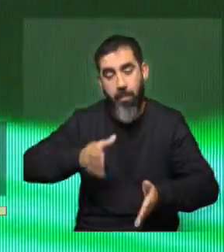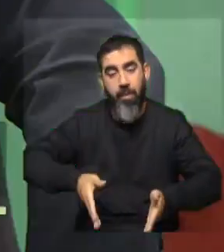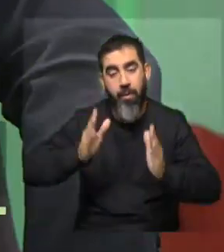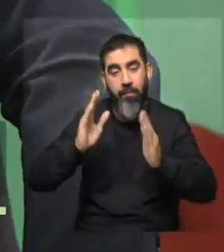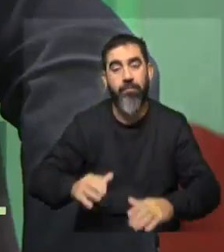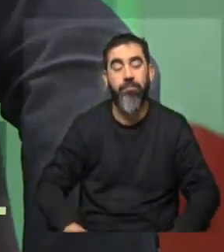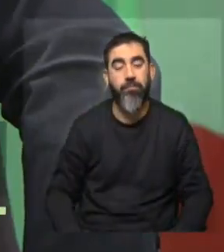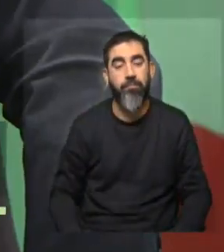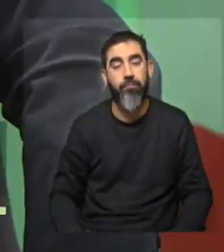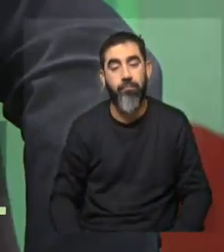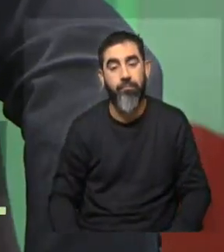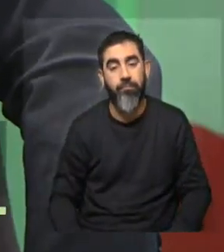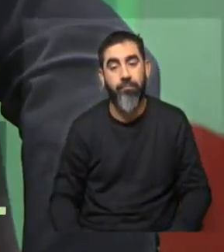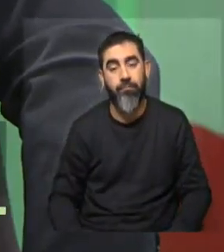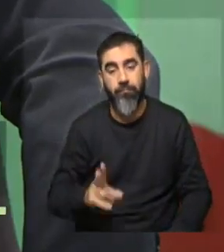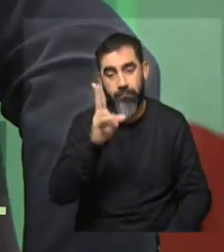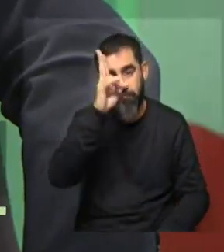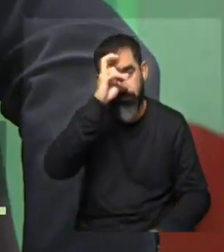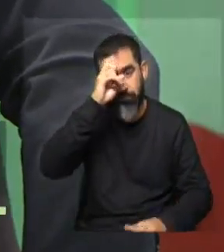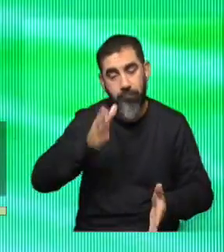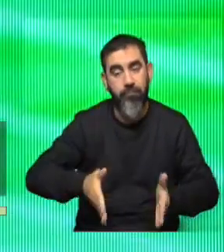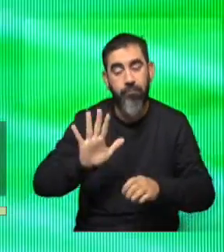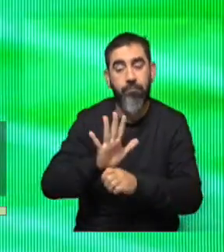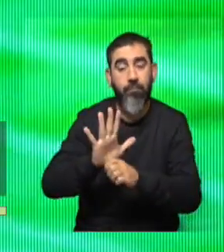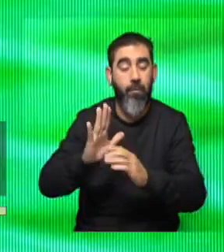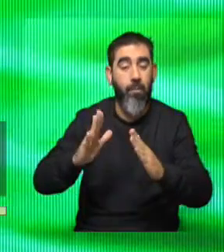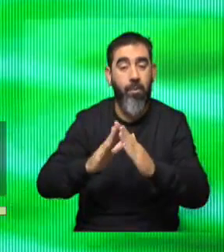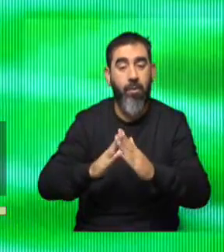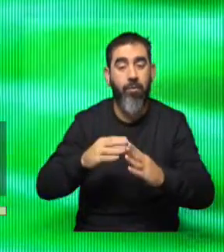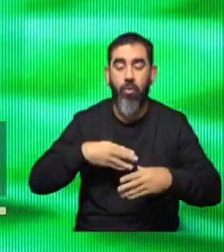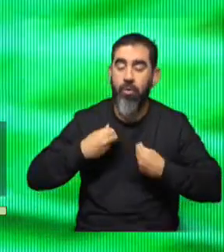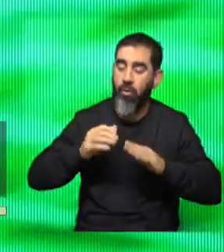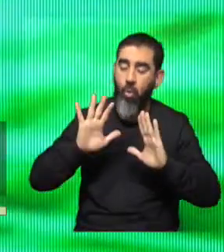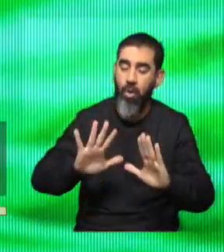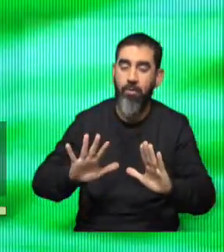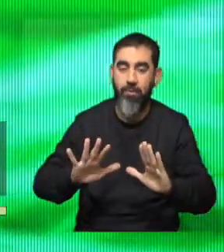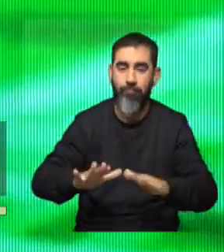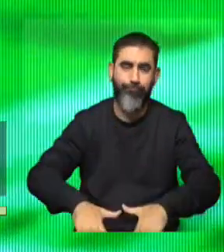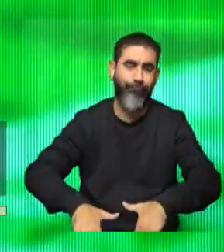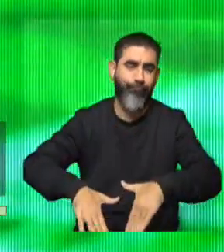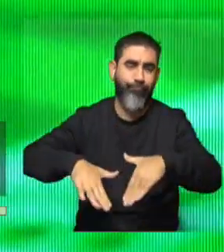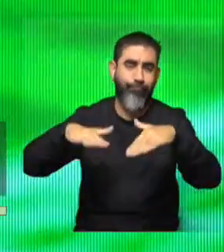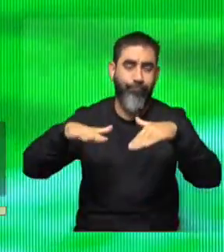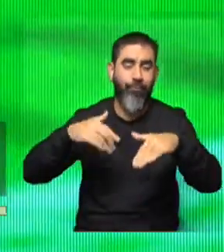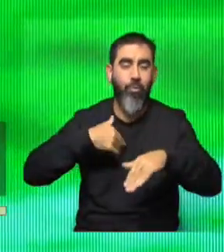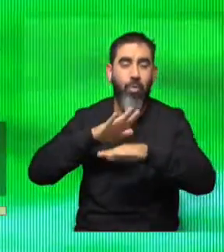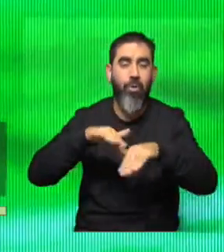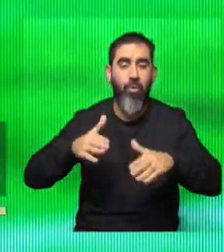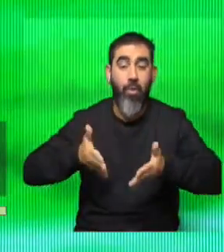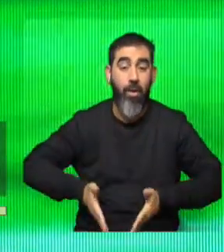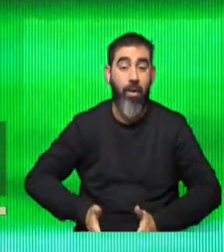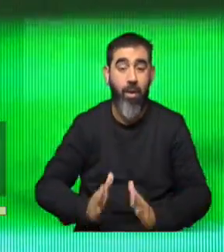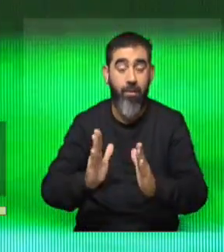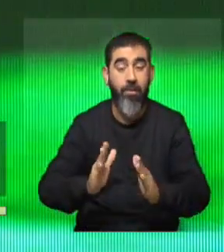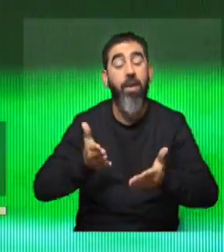ahí pienso quedarme hacer su casa literalmente Además eso sí Yo lo siento así desde chiquito nací ahí